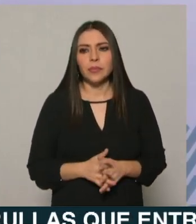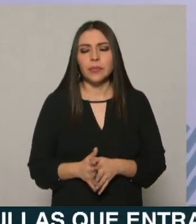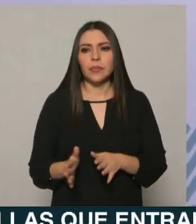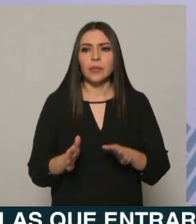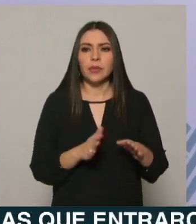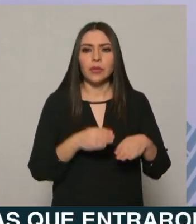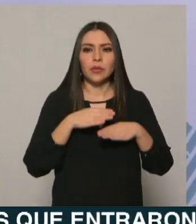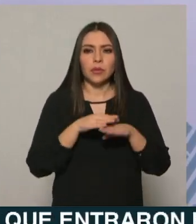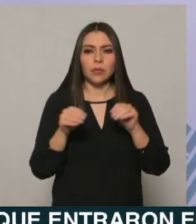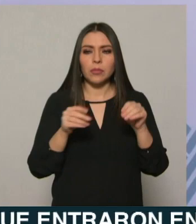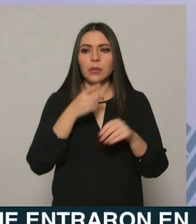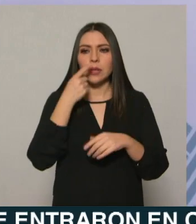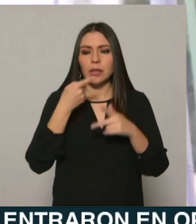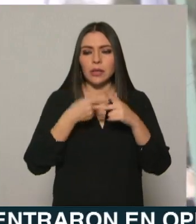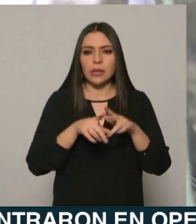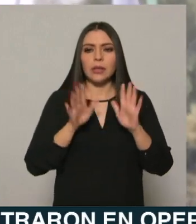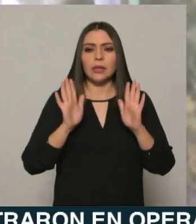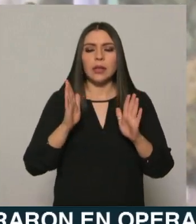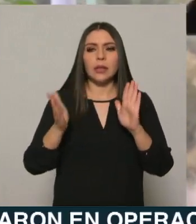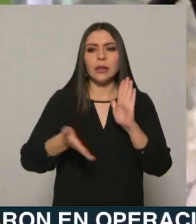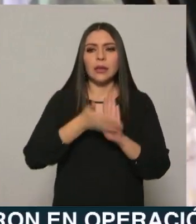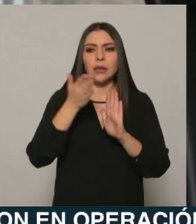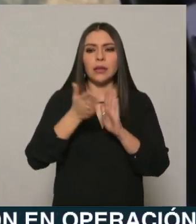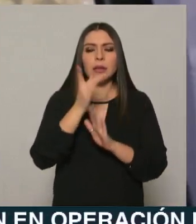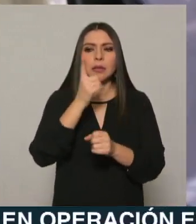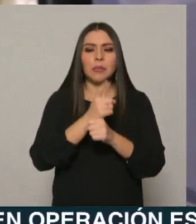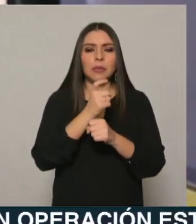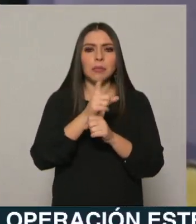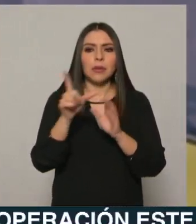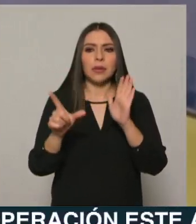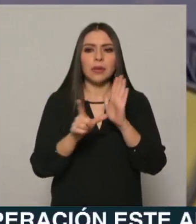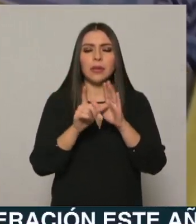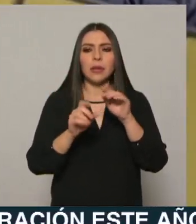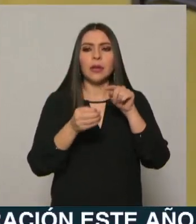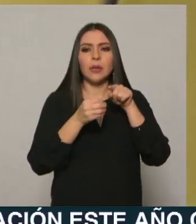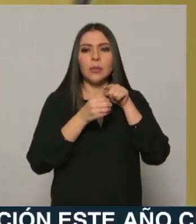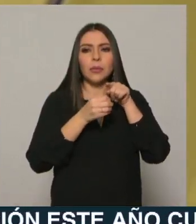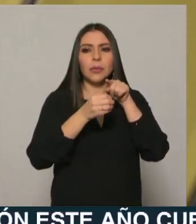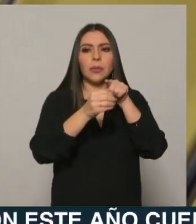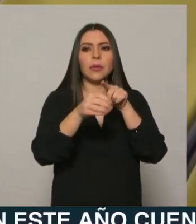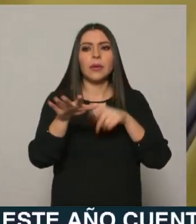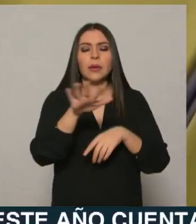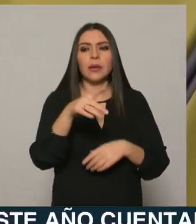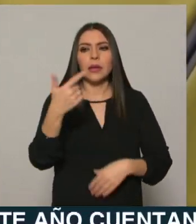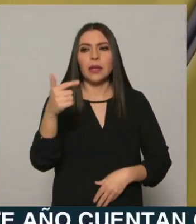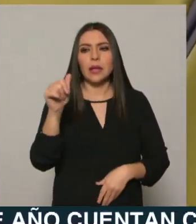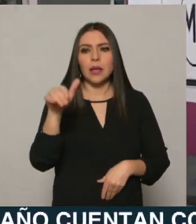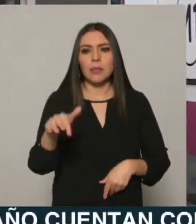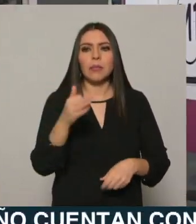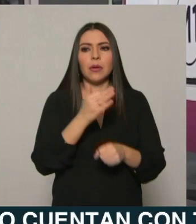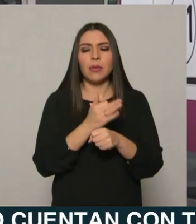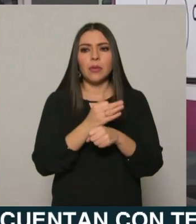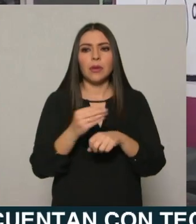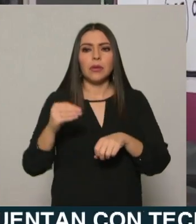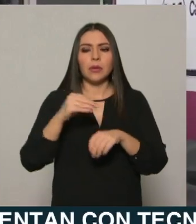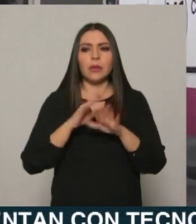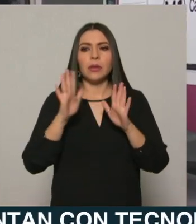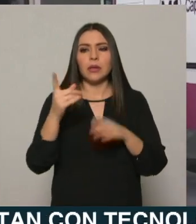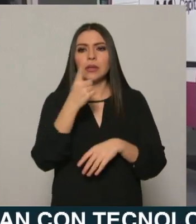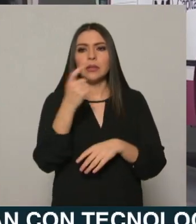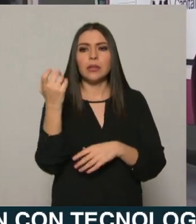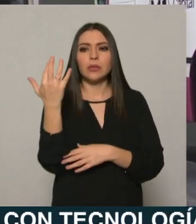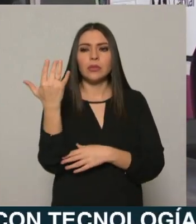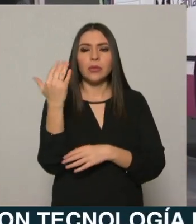Pardo comentó que inició la construcción de la primera línea del cablebús en la alcaldía Gustavo Amadero y que se han incorporado 150